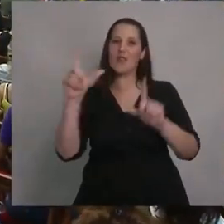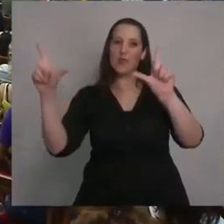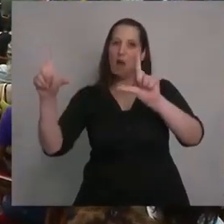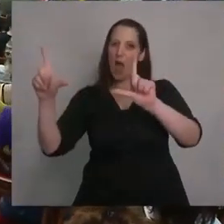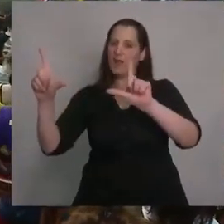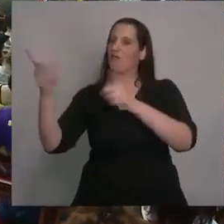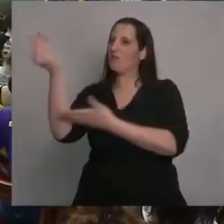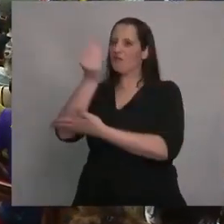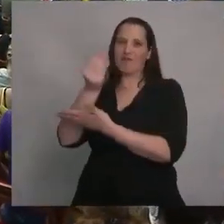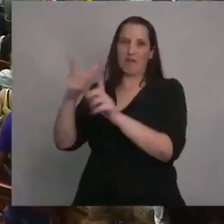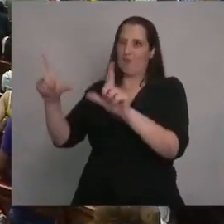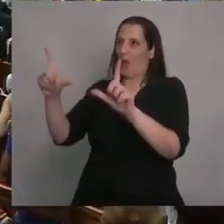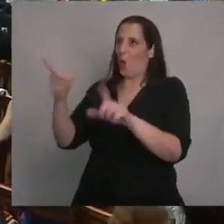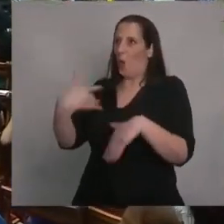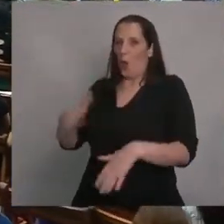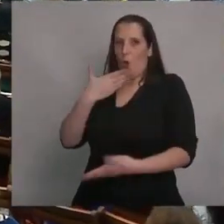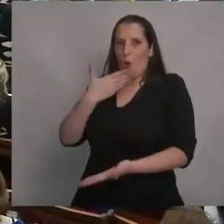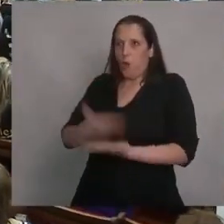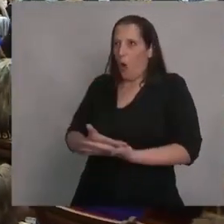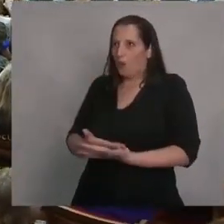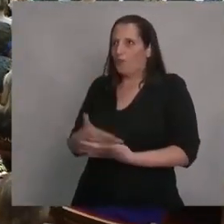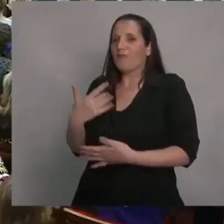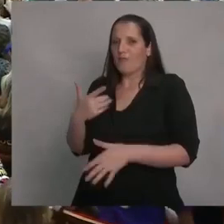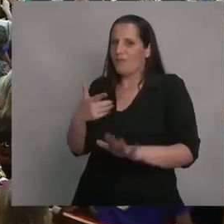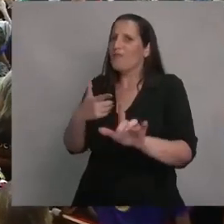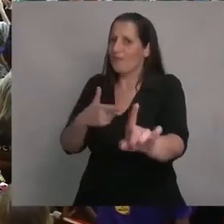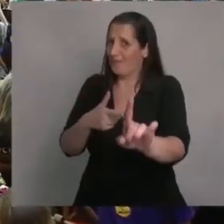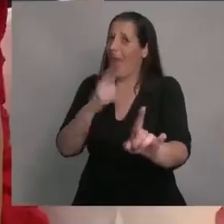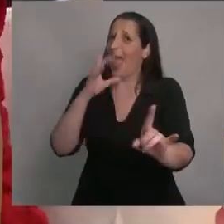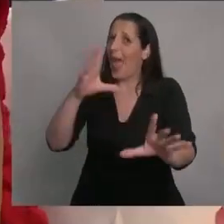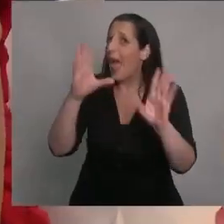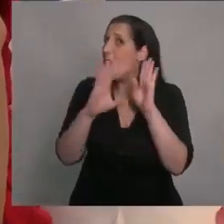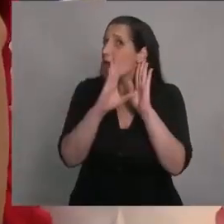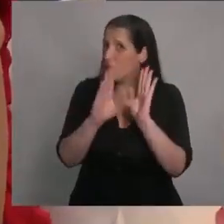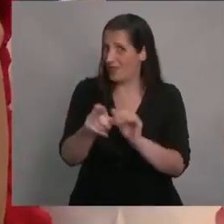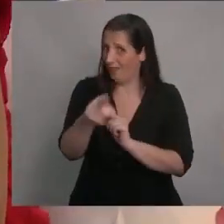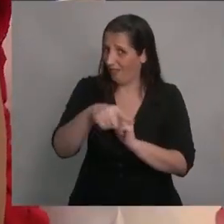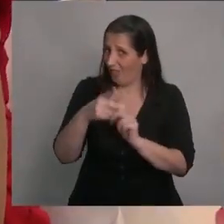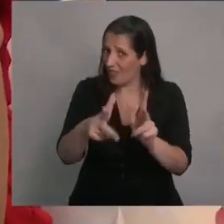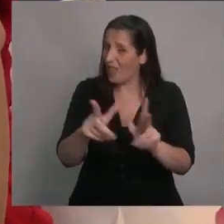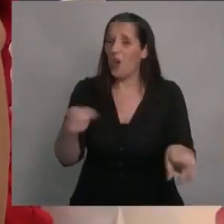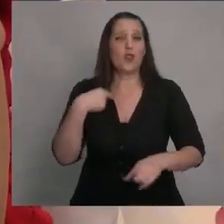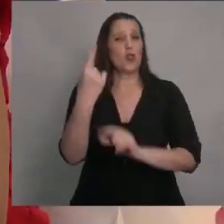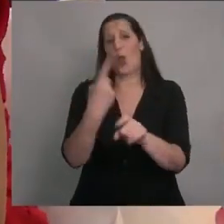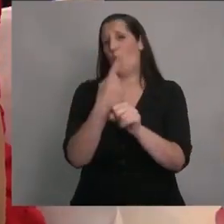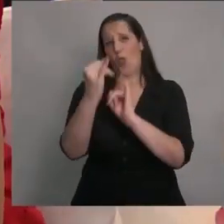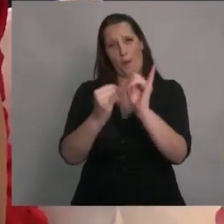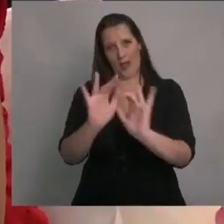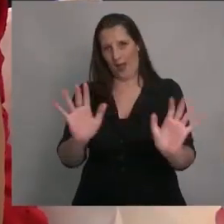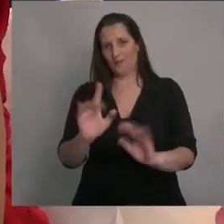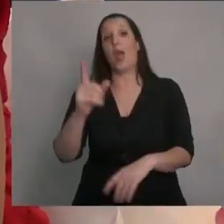impresionó por lo que creo que revela. Y ahí escúcheme bien porque no lo voy a explicar. A partir de